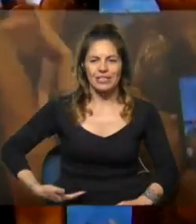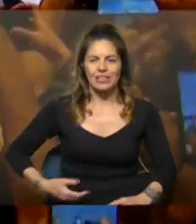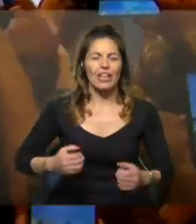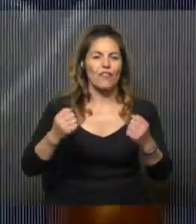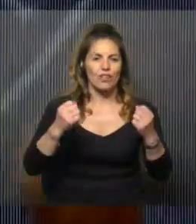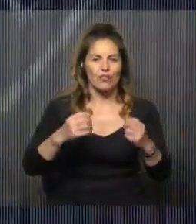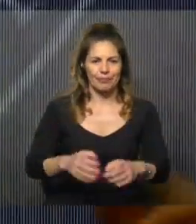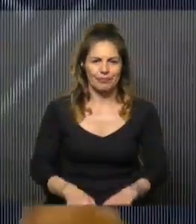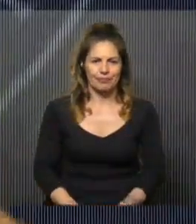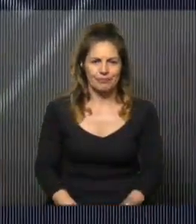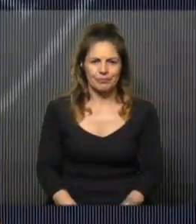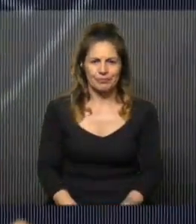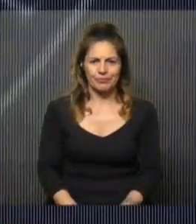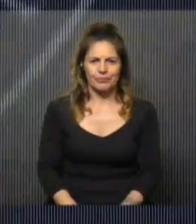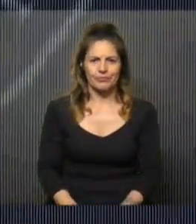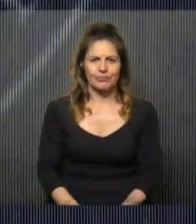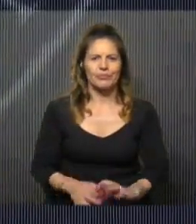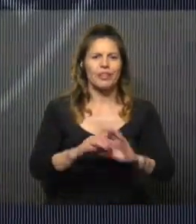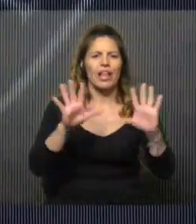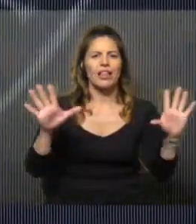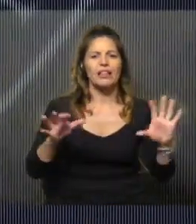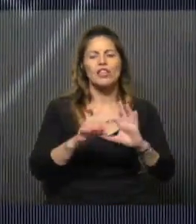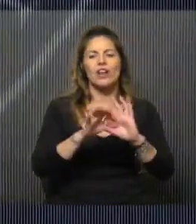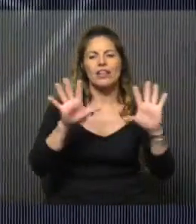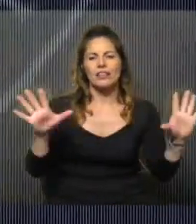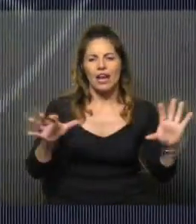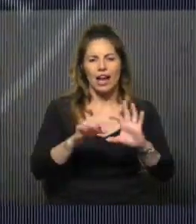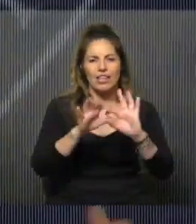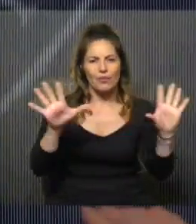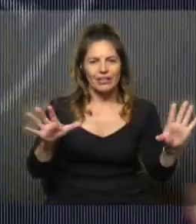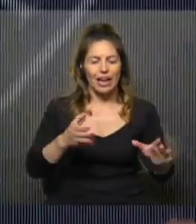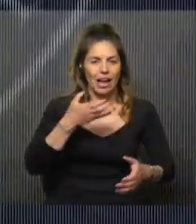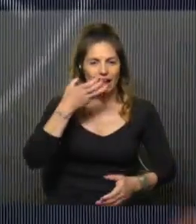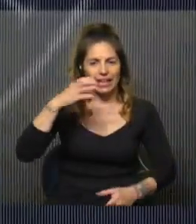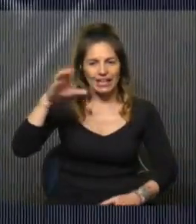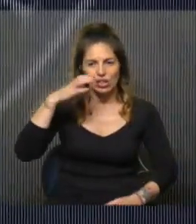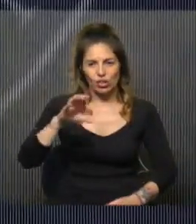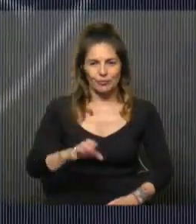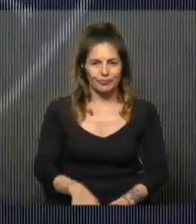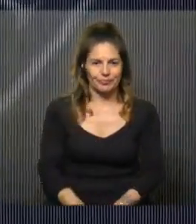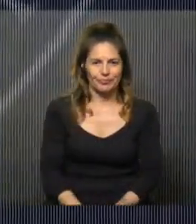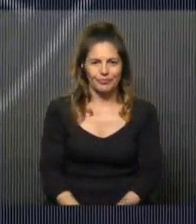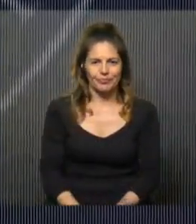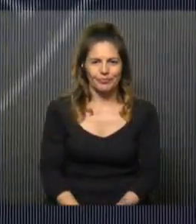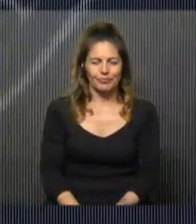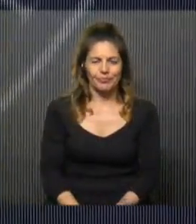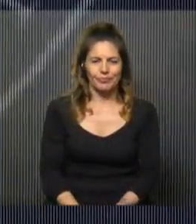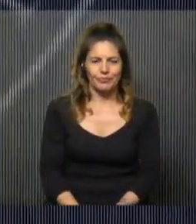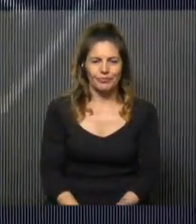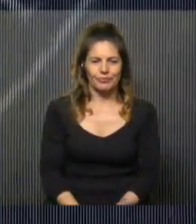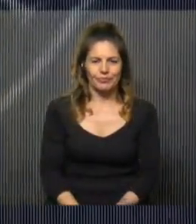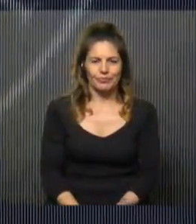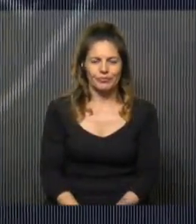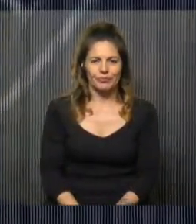pres Libertad Libertad Libertad Libertad Libertad